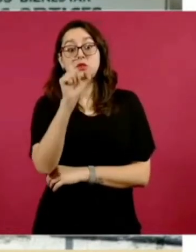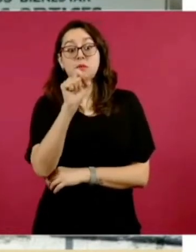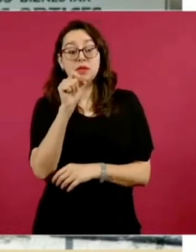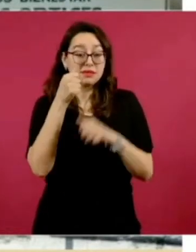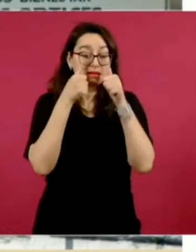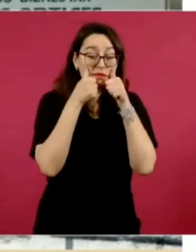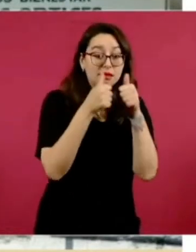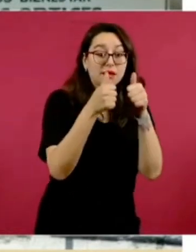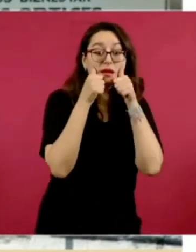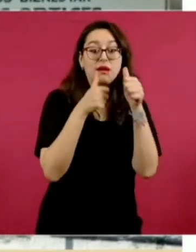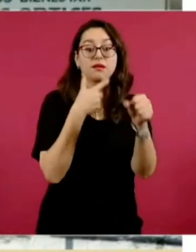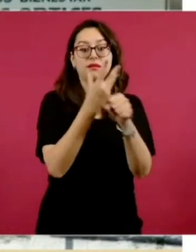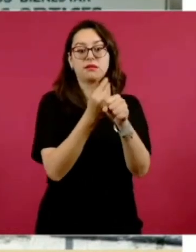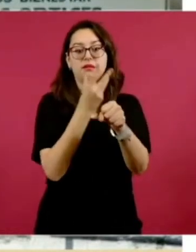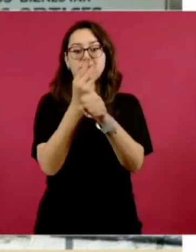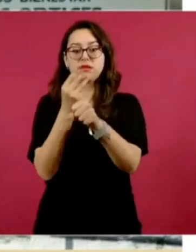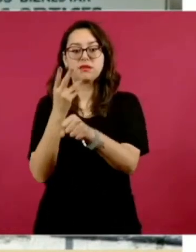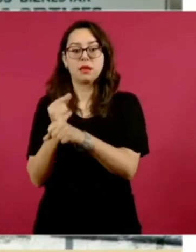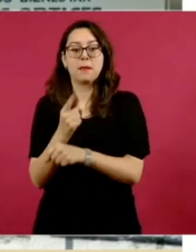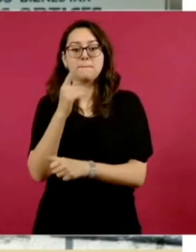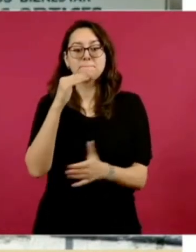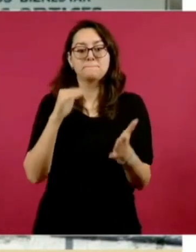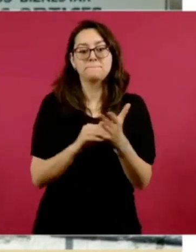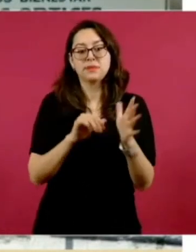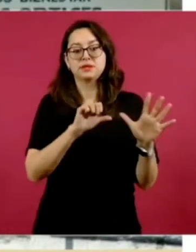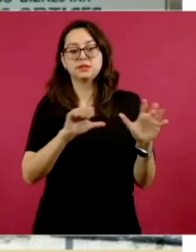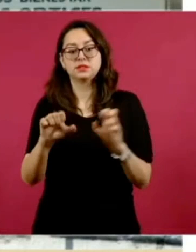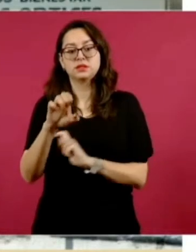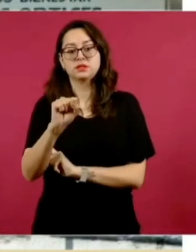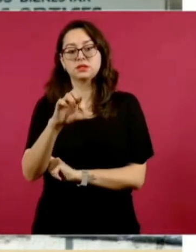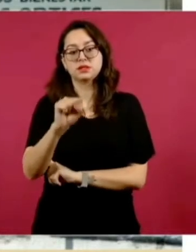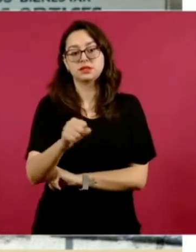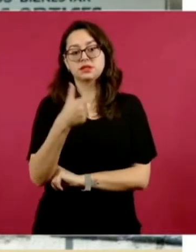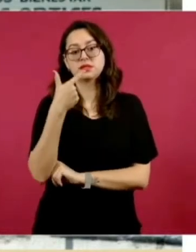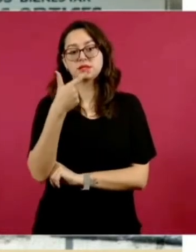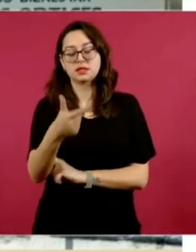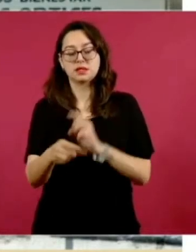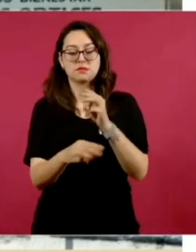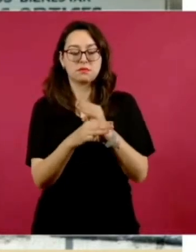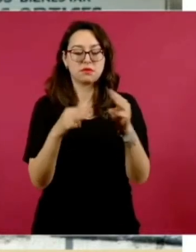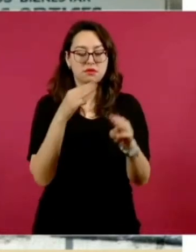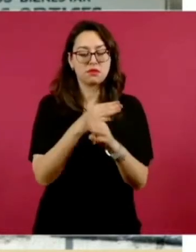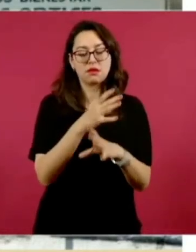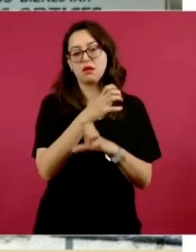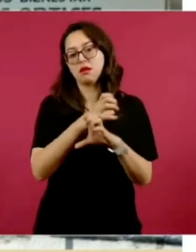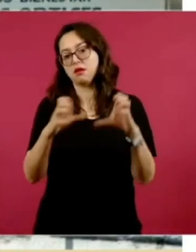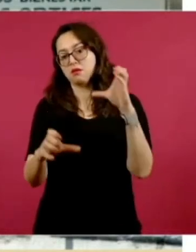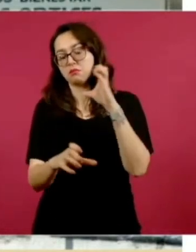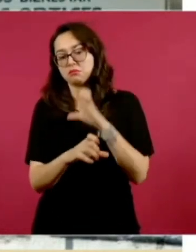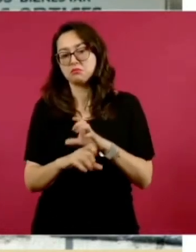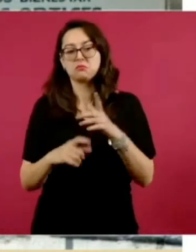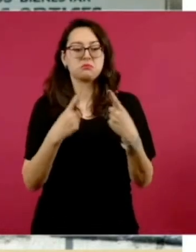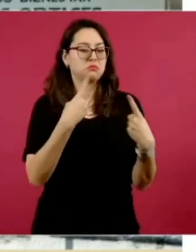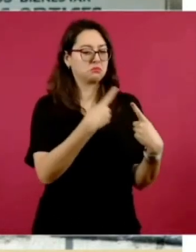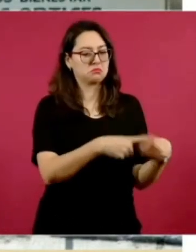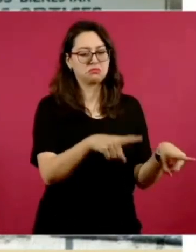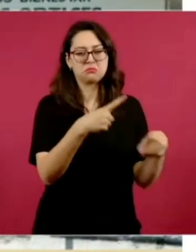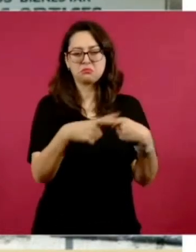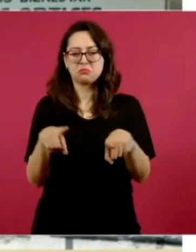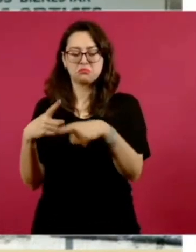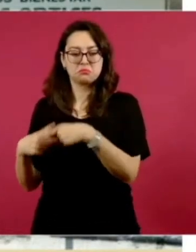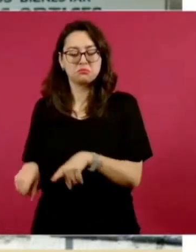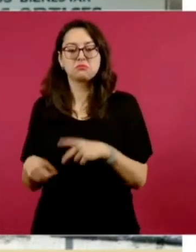centros de salud. Se adquirieron 1,667 equipos, desde esterilizadores de vapor, reanimadores,